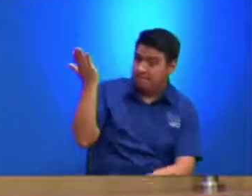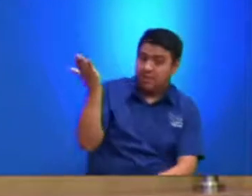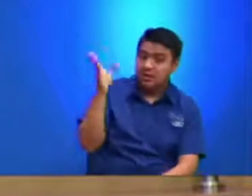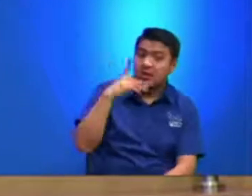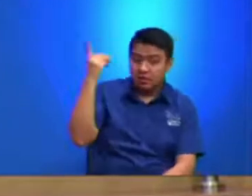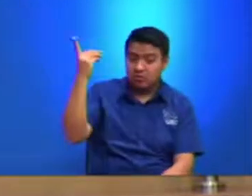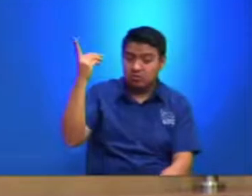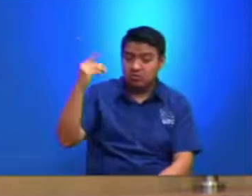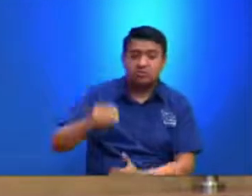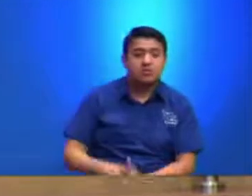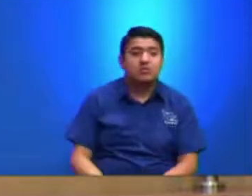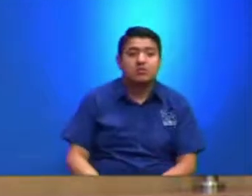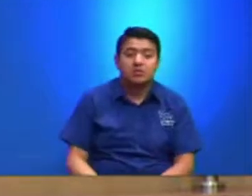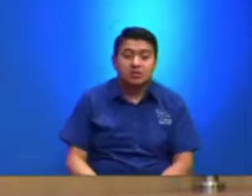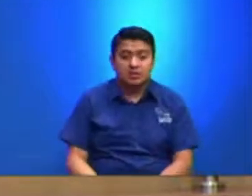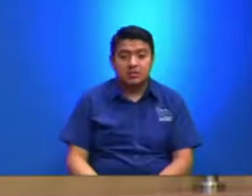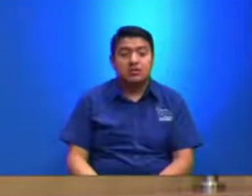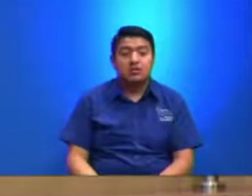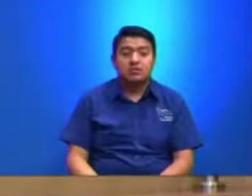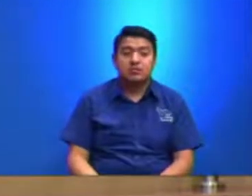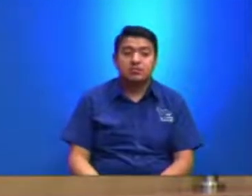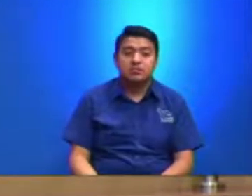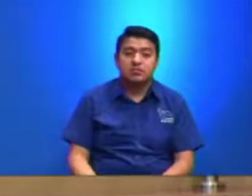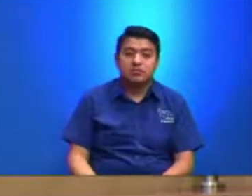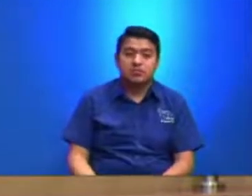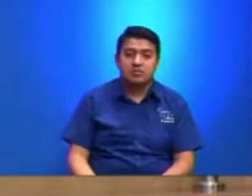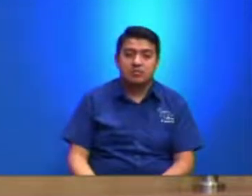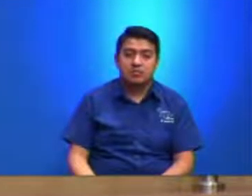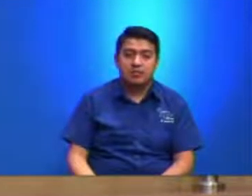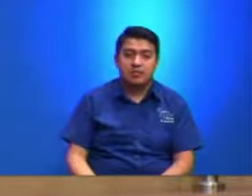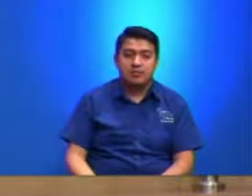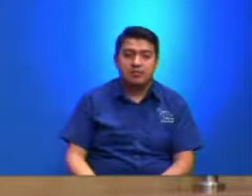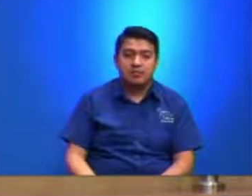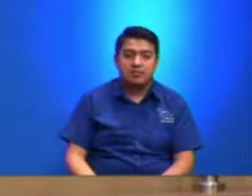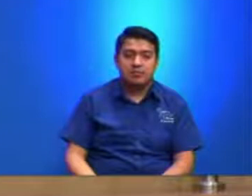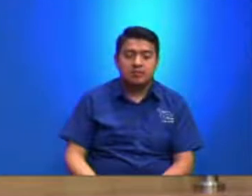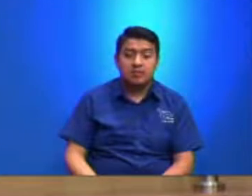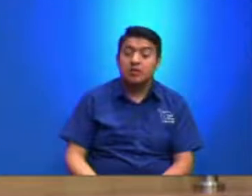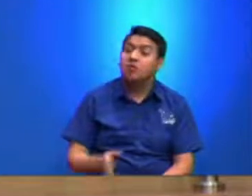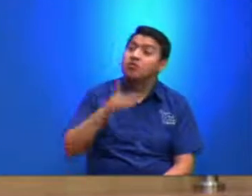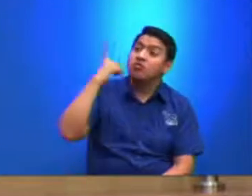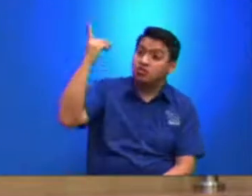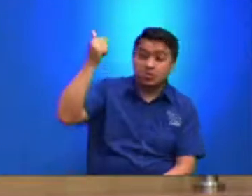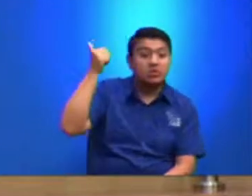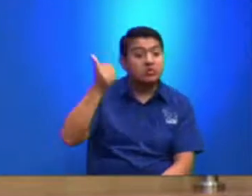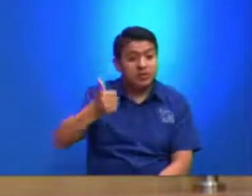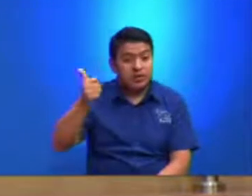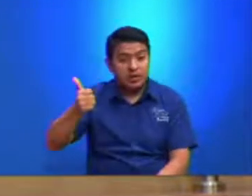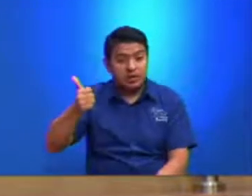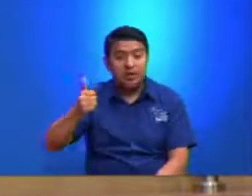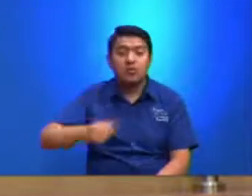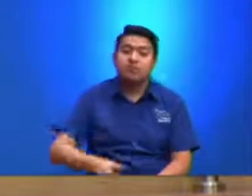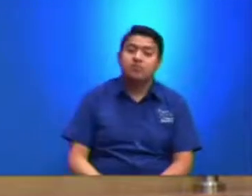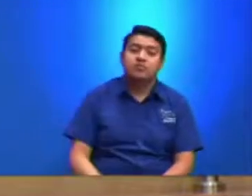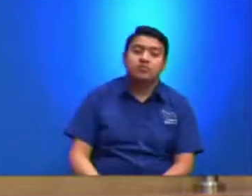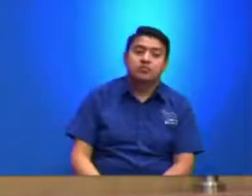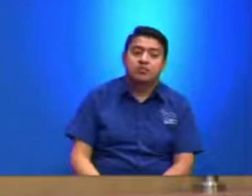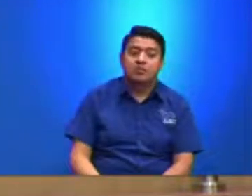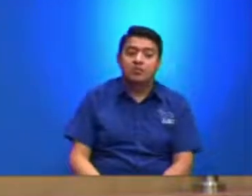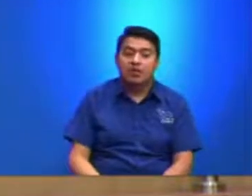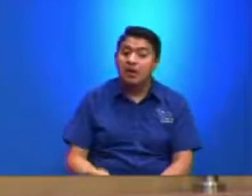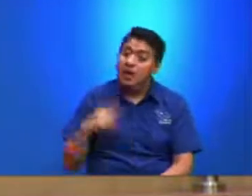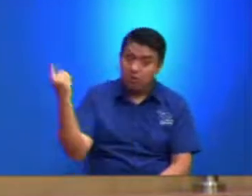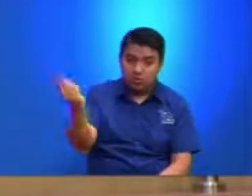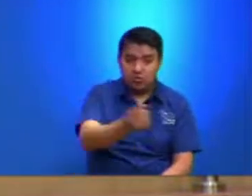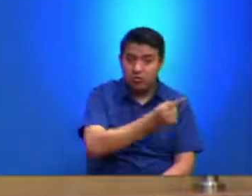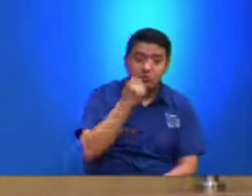tenga piedad de él. Y dudo mucho que no haya tenido experiencias, porque Dios es bueno y no hace acepción de personas. Y a todos